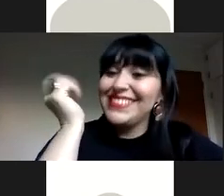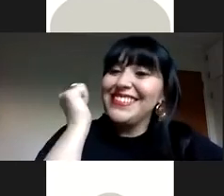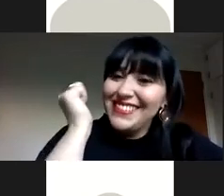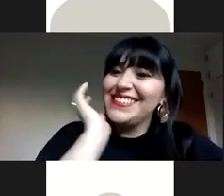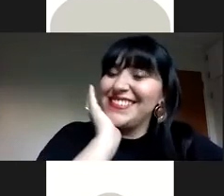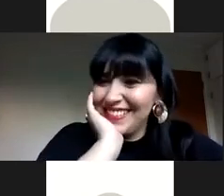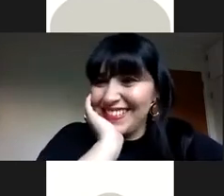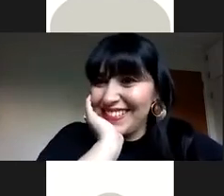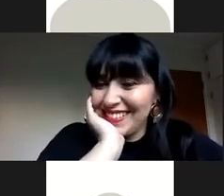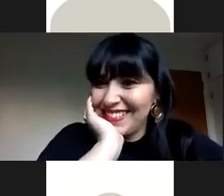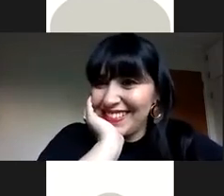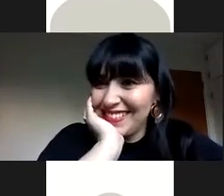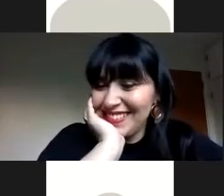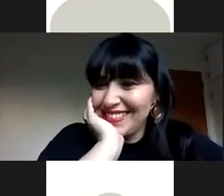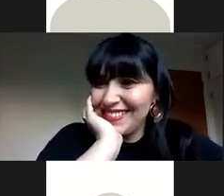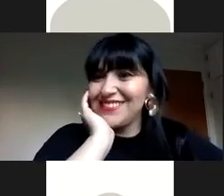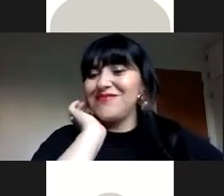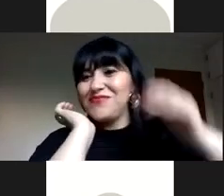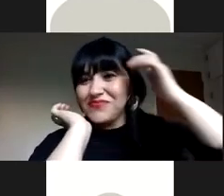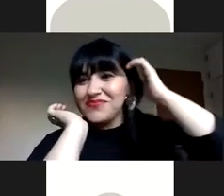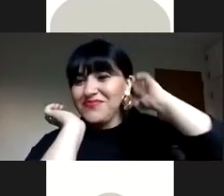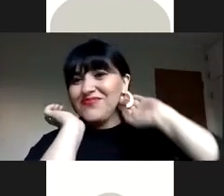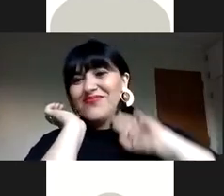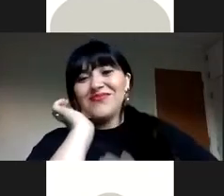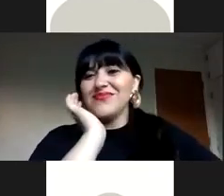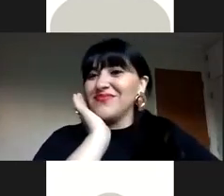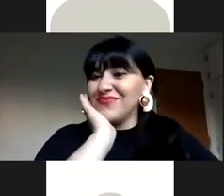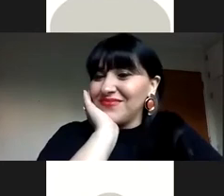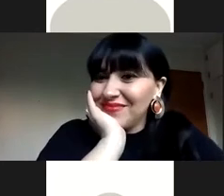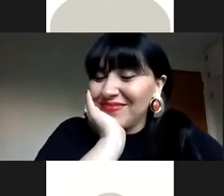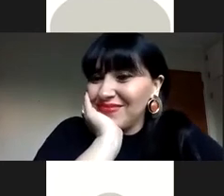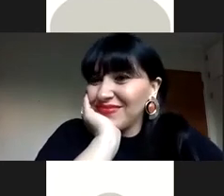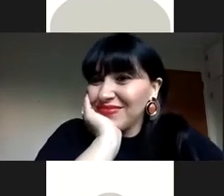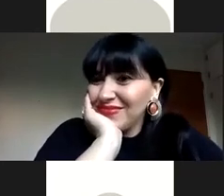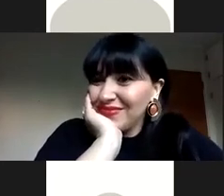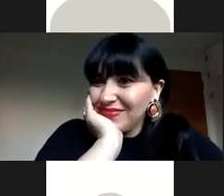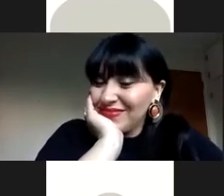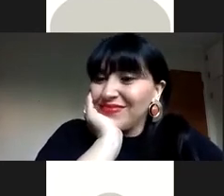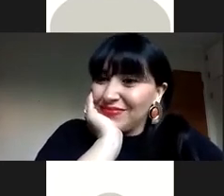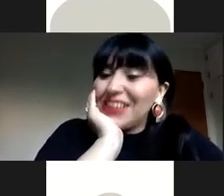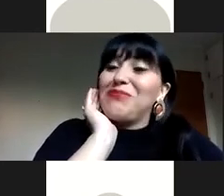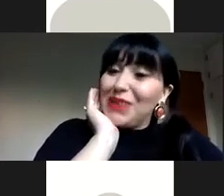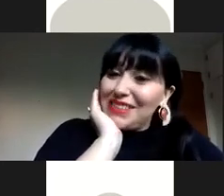la natalidad pudiera subir un poquito más que bajar, ¿ah?, porque vamos a estar más en la casa.